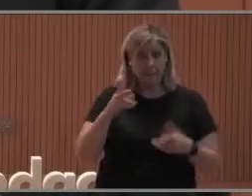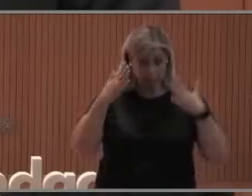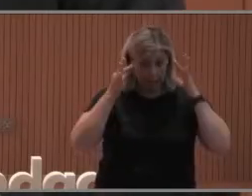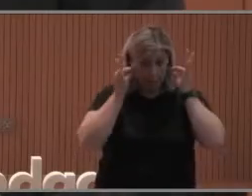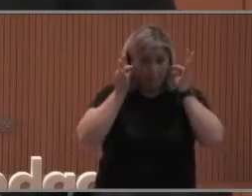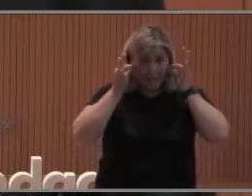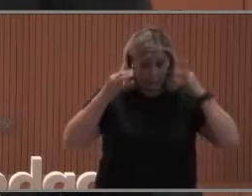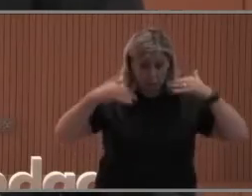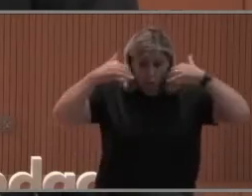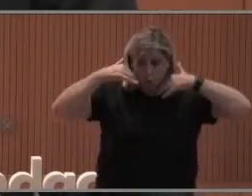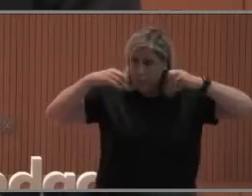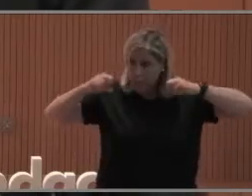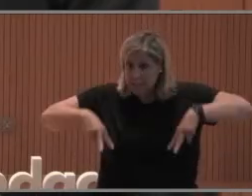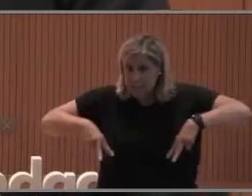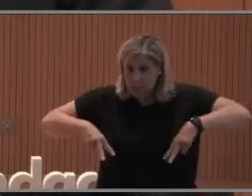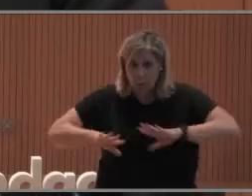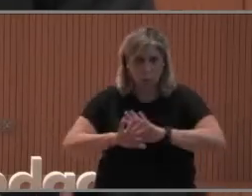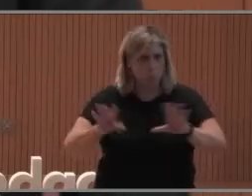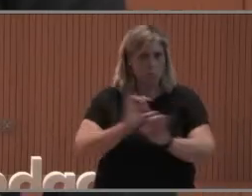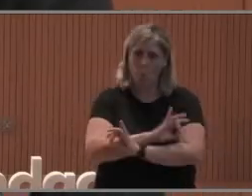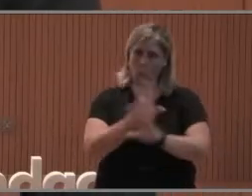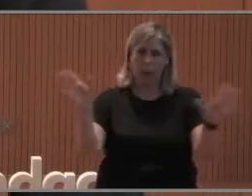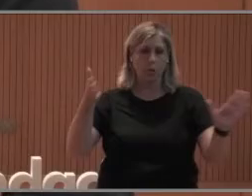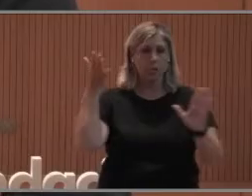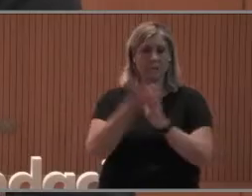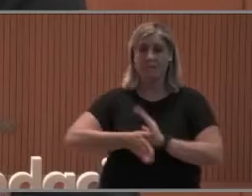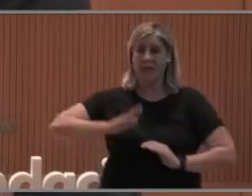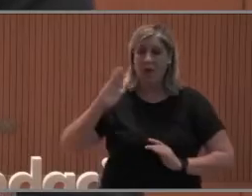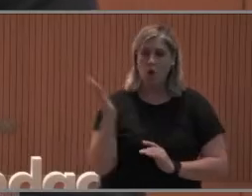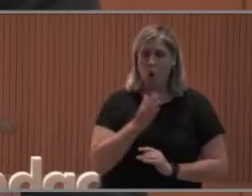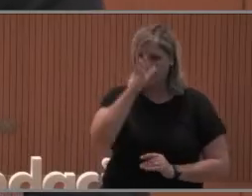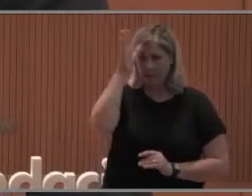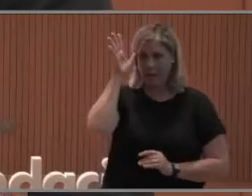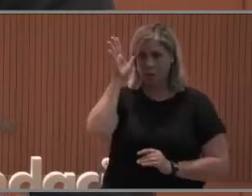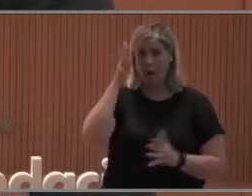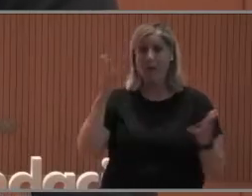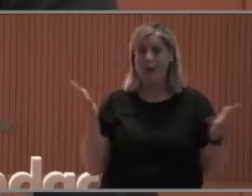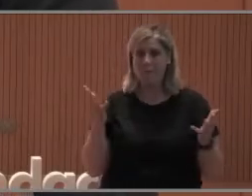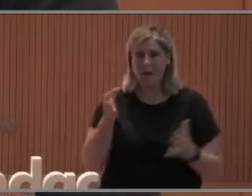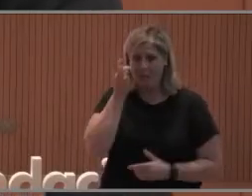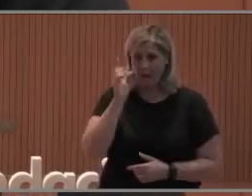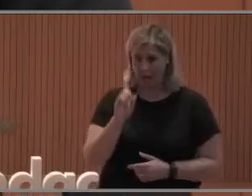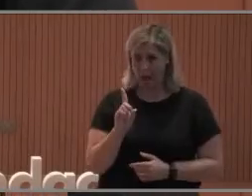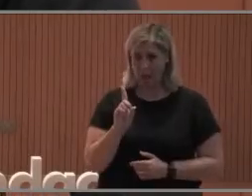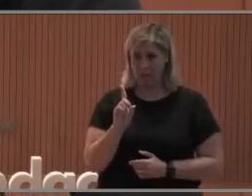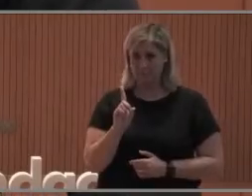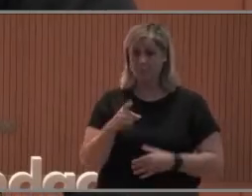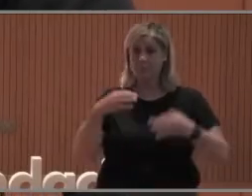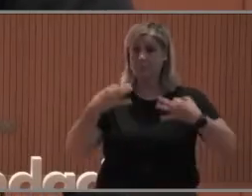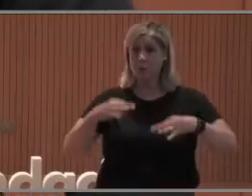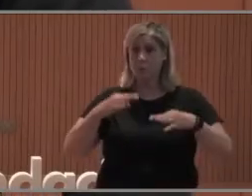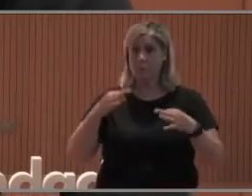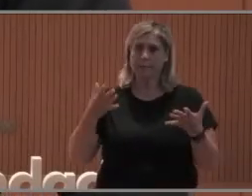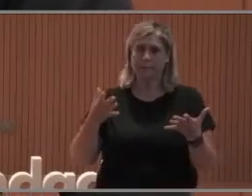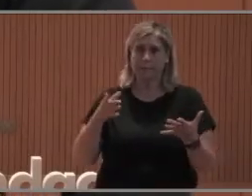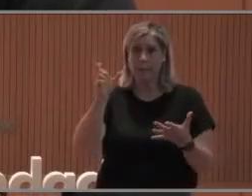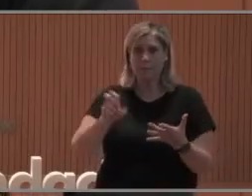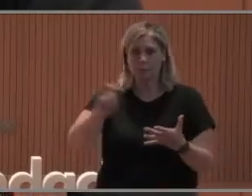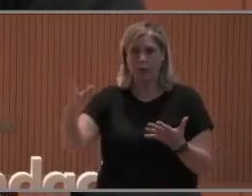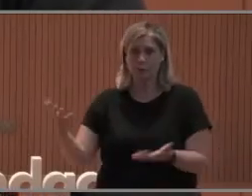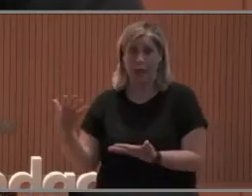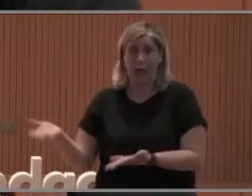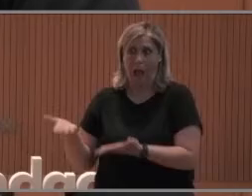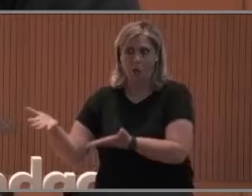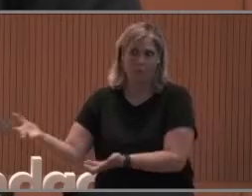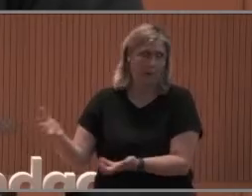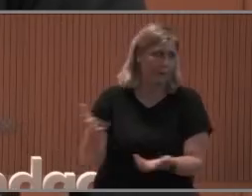sudar, estamos ante un golpe de calor que es una emergencia real y normalmente te llevan, porque si no vas a